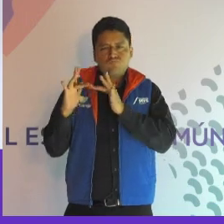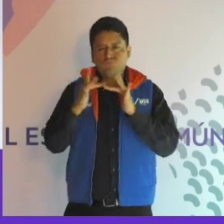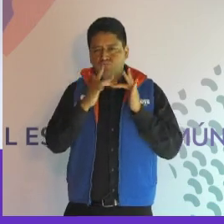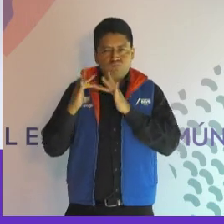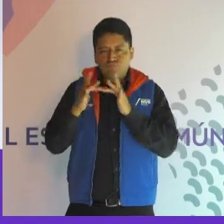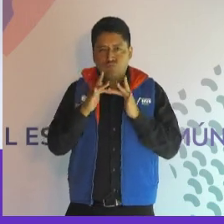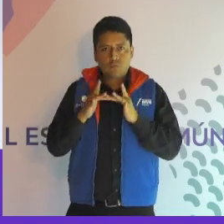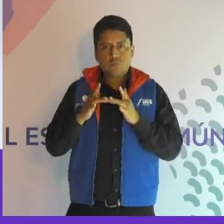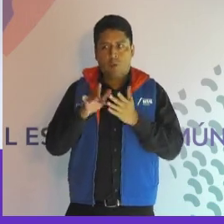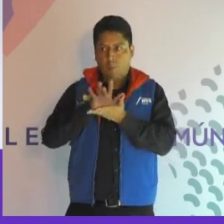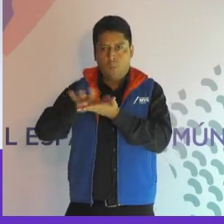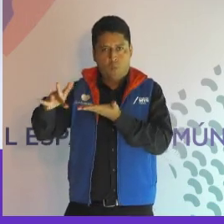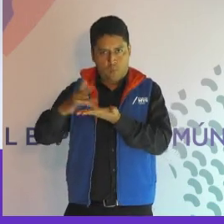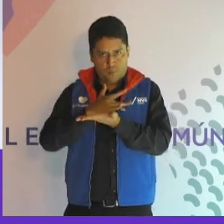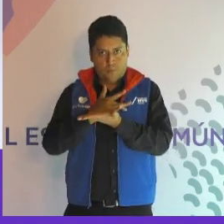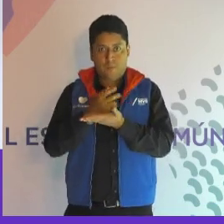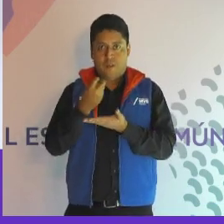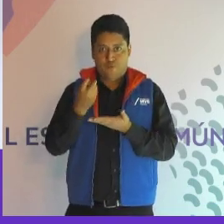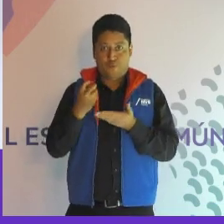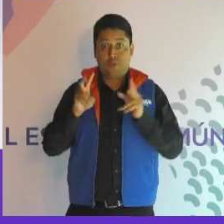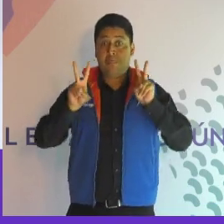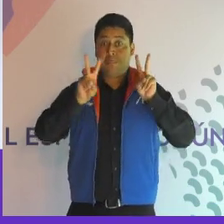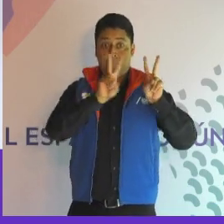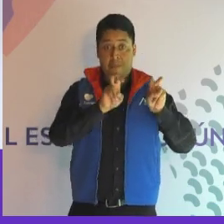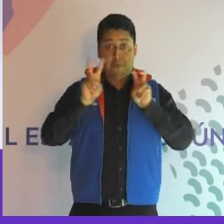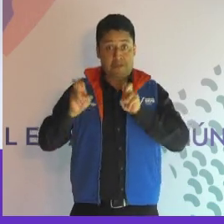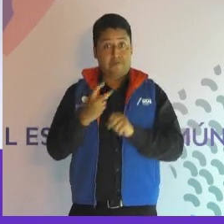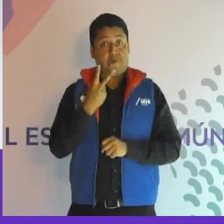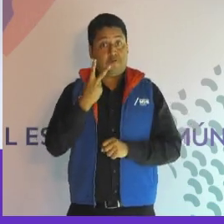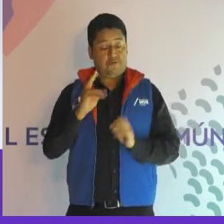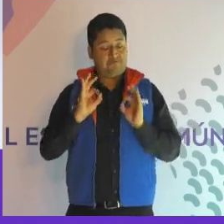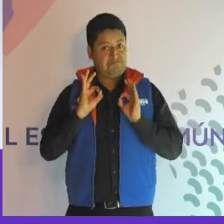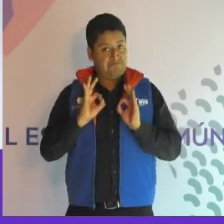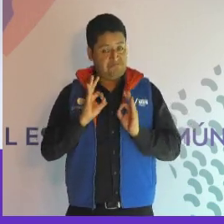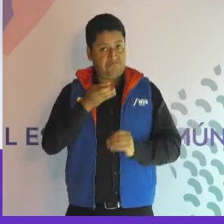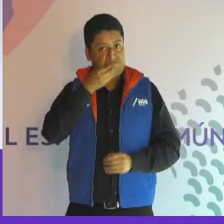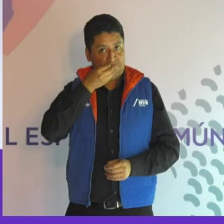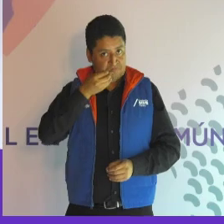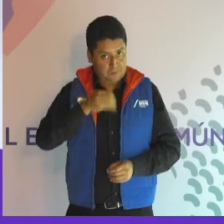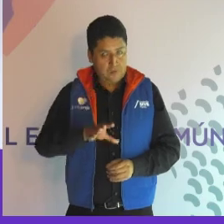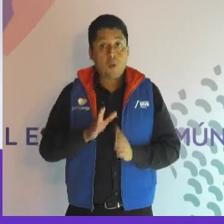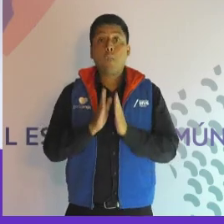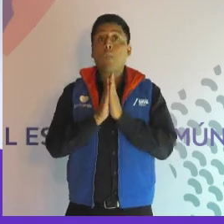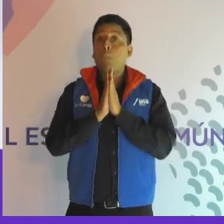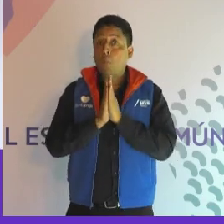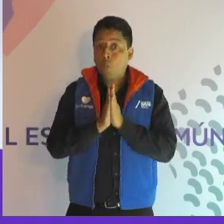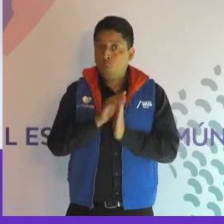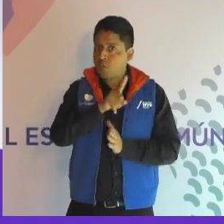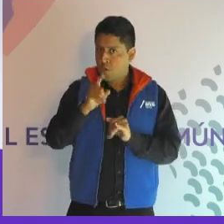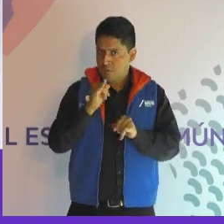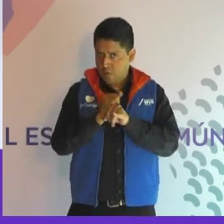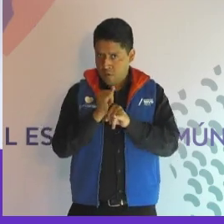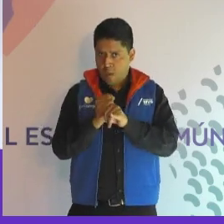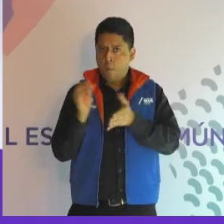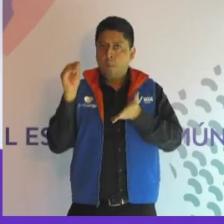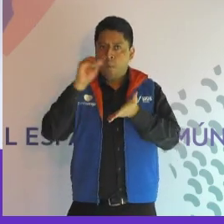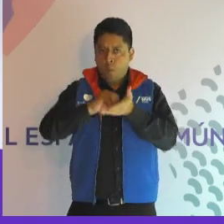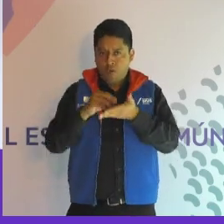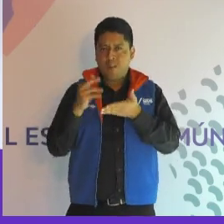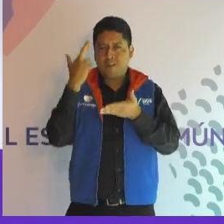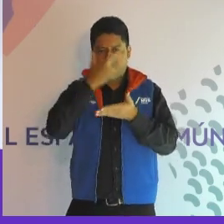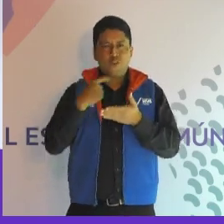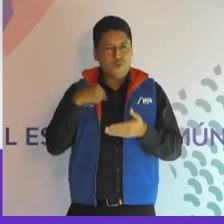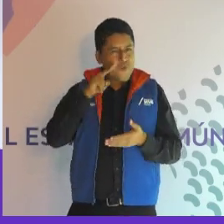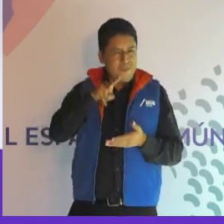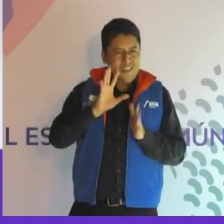pues tenemos dos muy buenos conversatorios, Beli. Así es. Por favor, no olviden las evaluaciones. Por ahí ya vimos que algunos escanean el